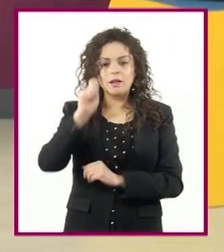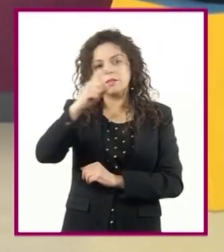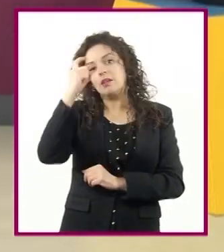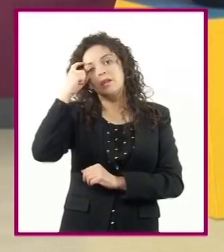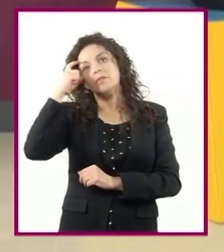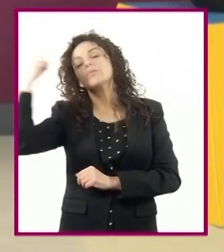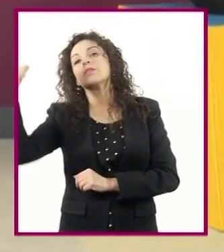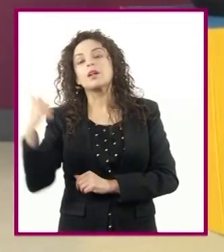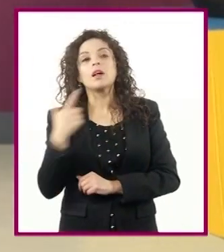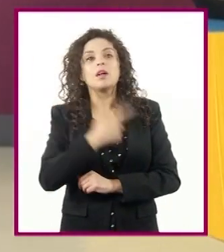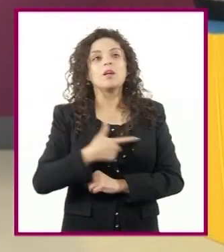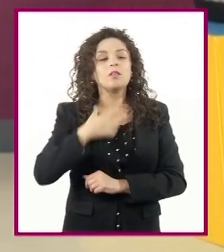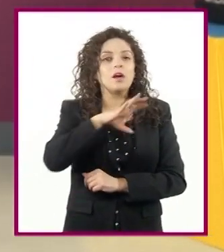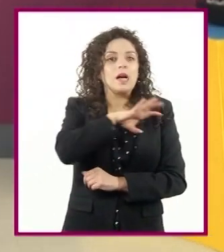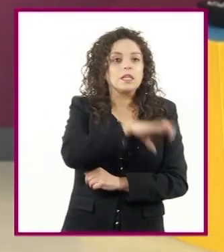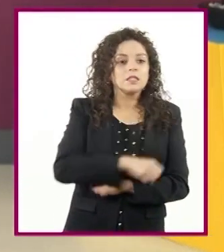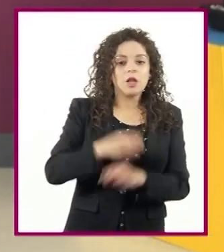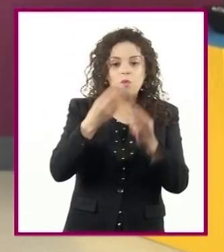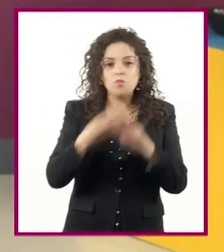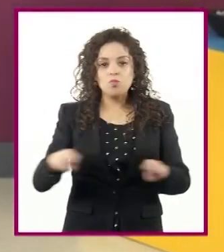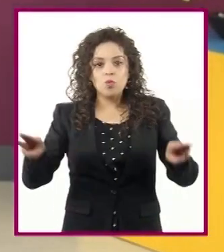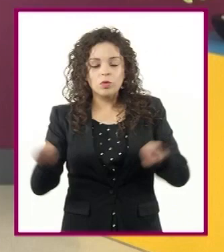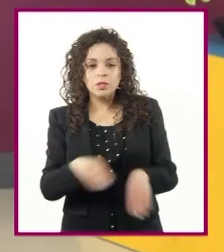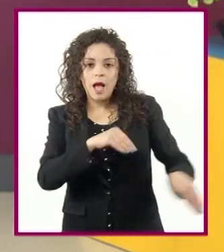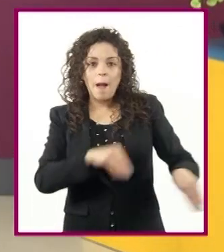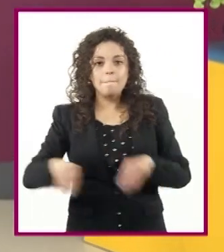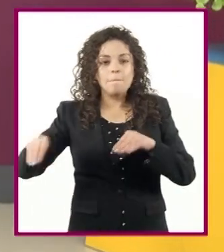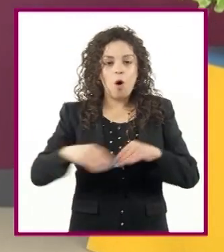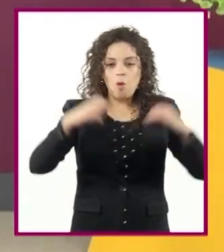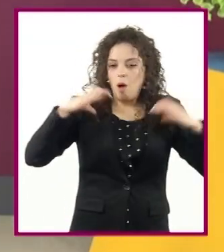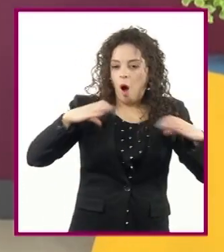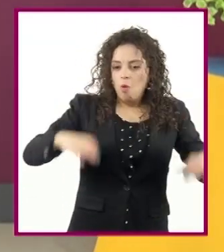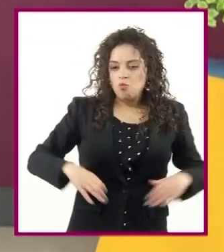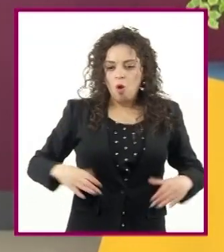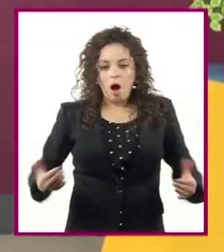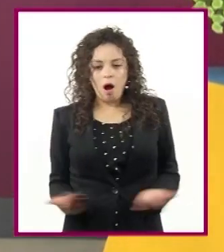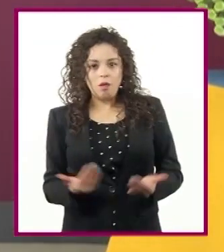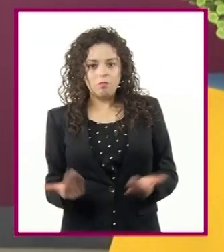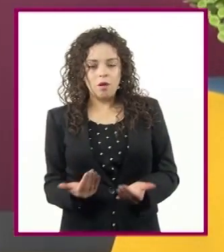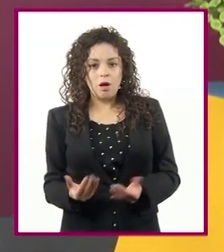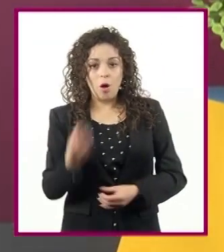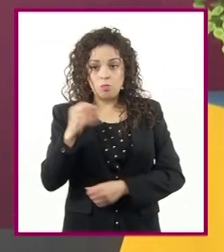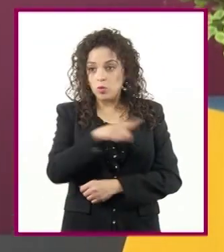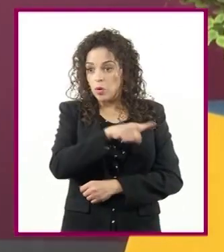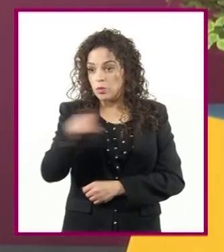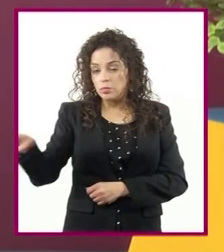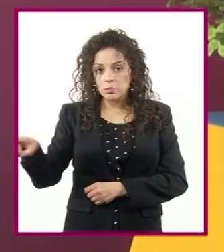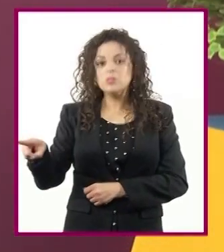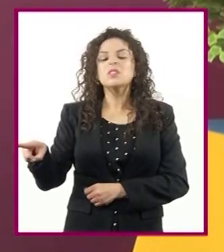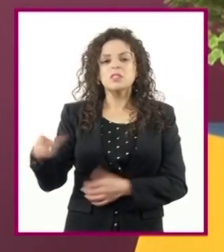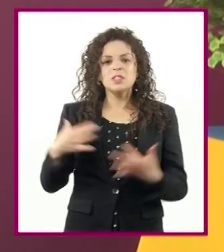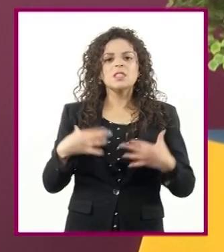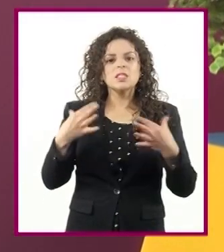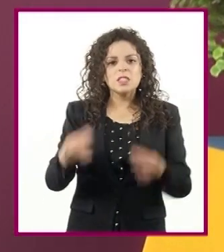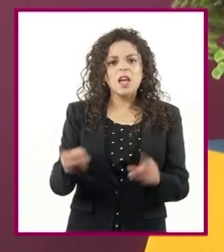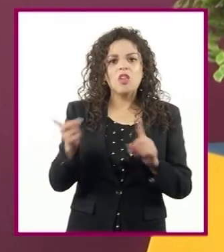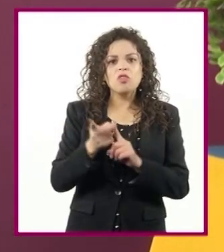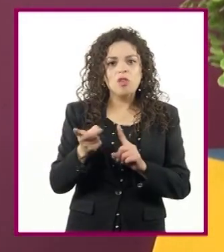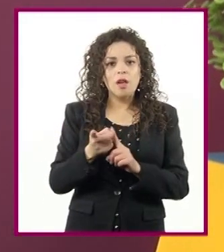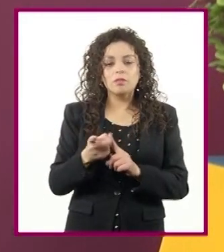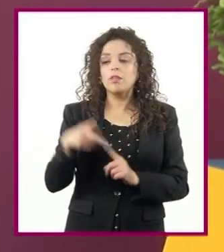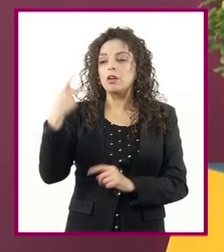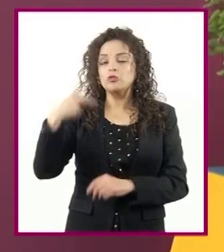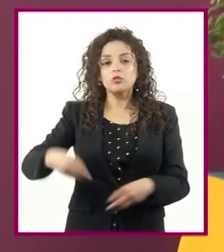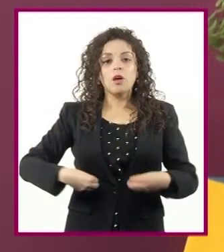la música y las formas de expresión corporal. Muchos de ellos tienen su origen en la actualidad debido al ritmo de